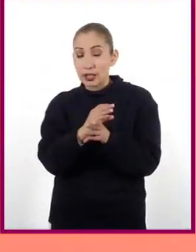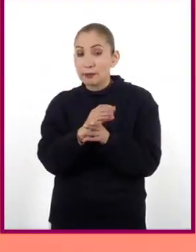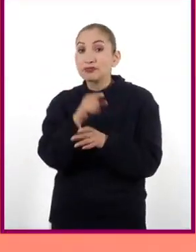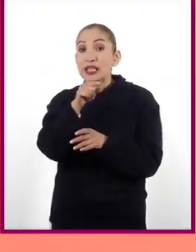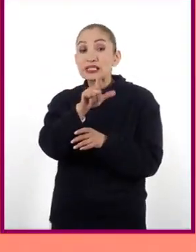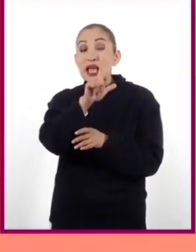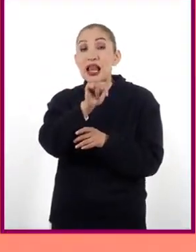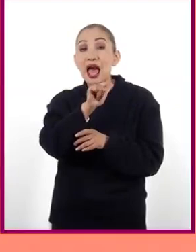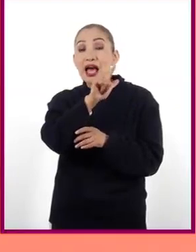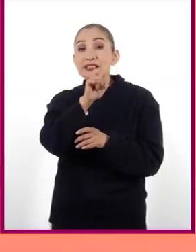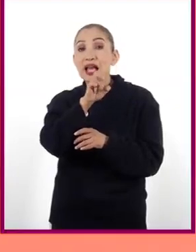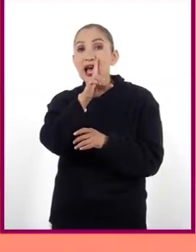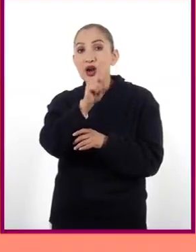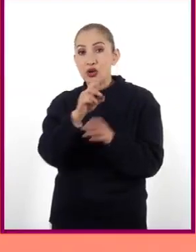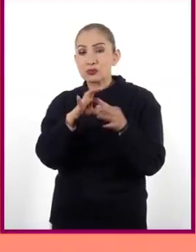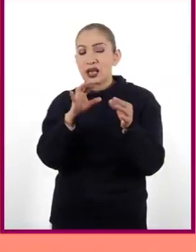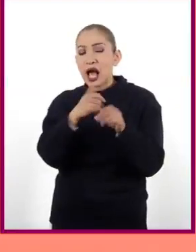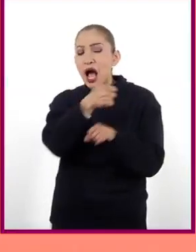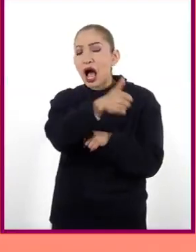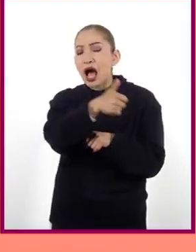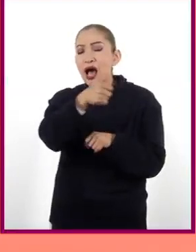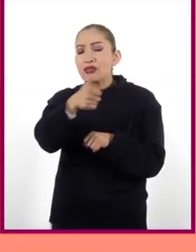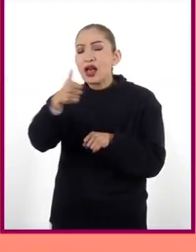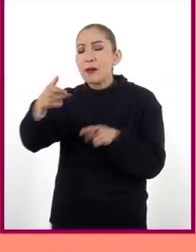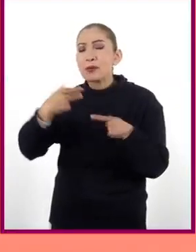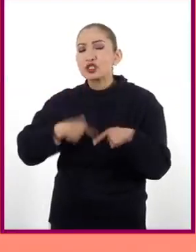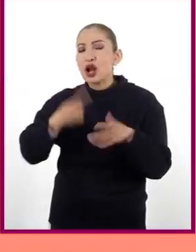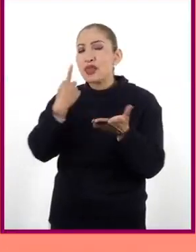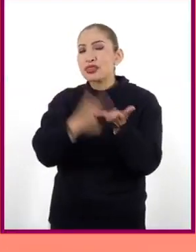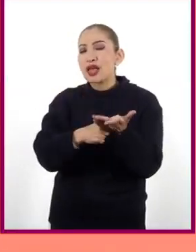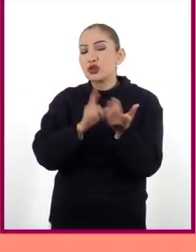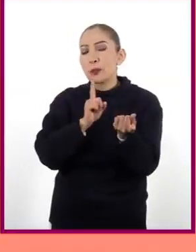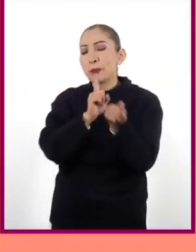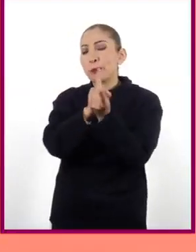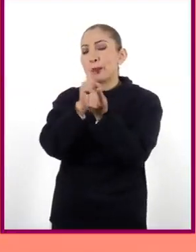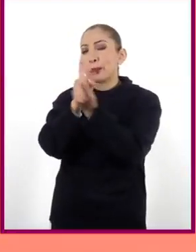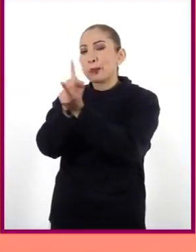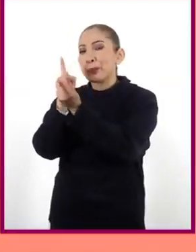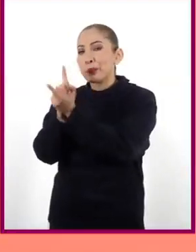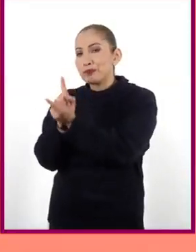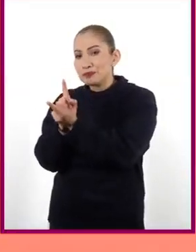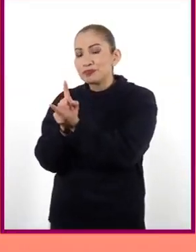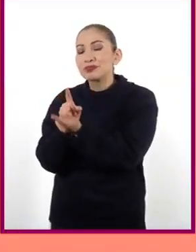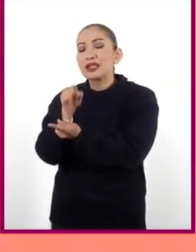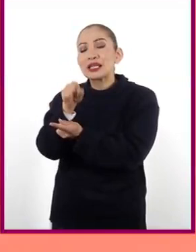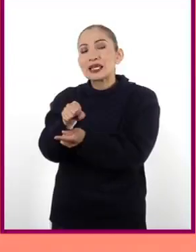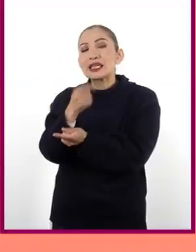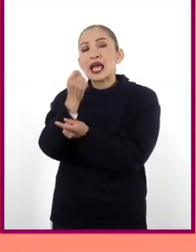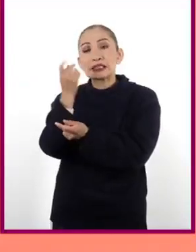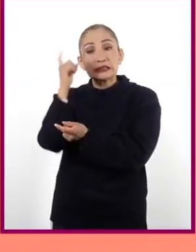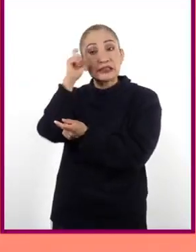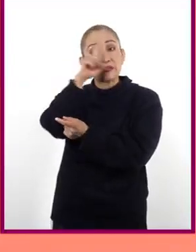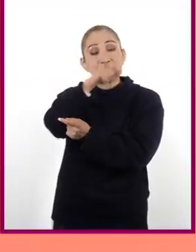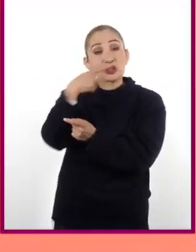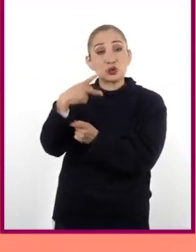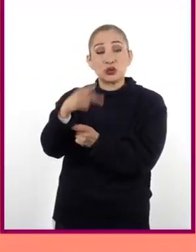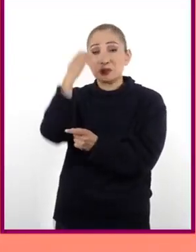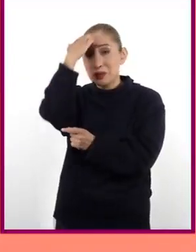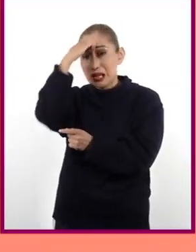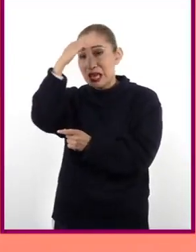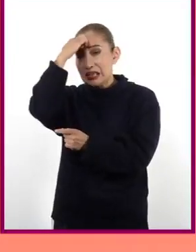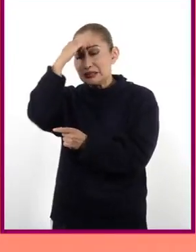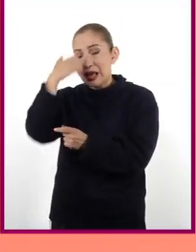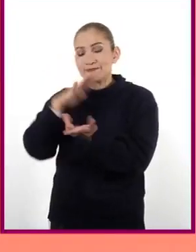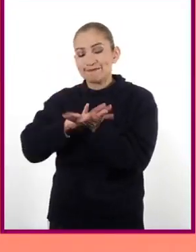que Lázaro narra cómo son cada uno de los personajes con quienes le toca vivir. Y son las duras circunstancias las